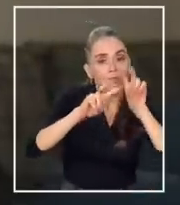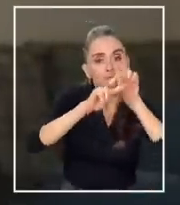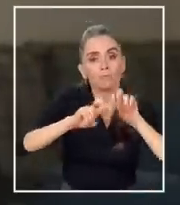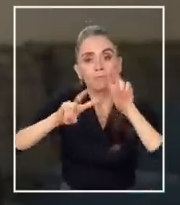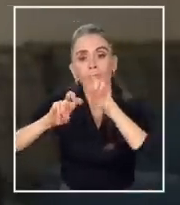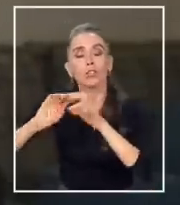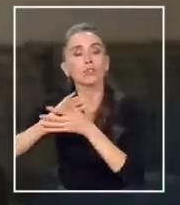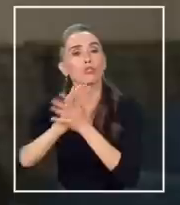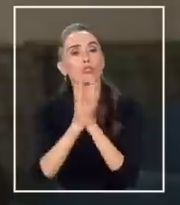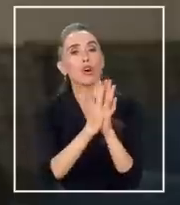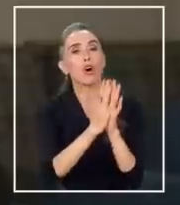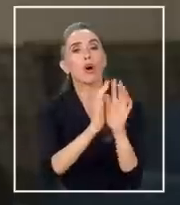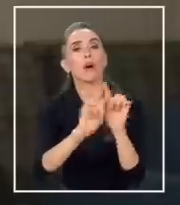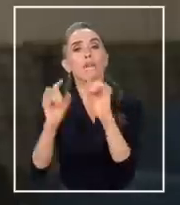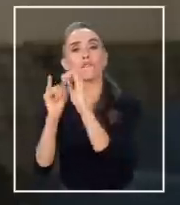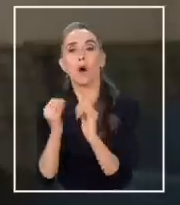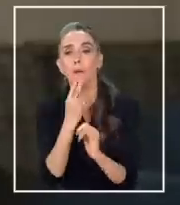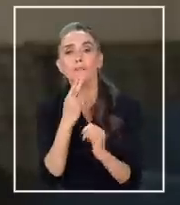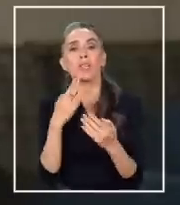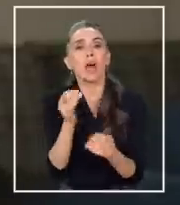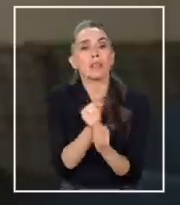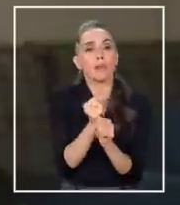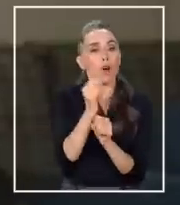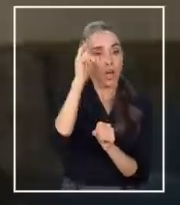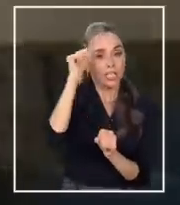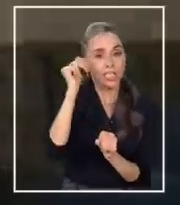Haber explorado en todos los ámbitos de la vida, la creatividad, el